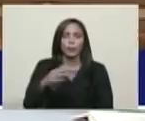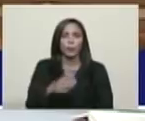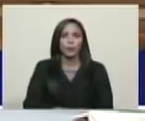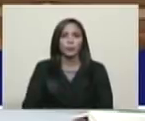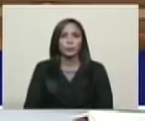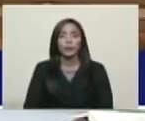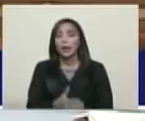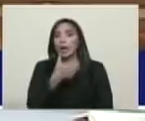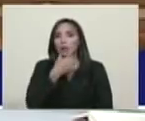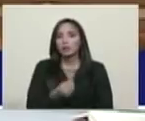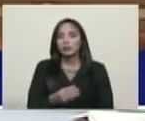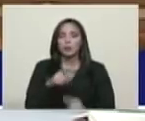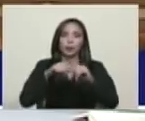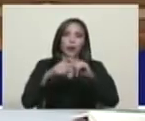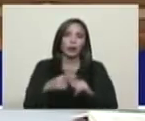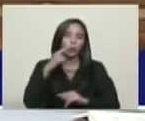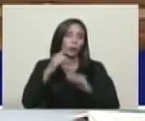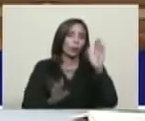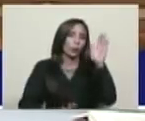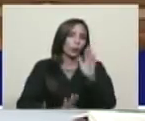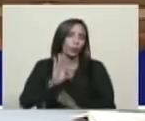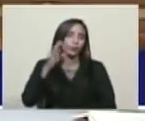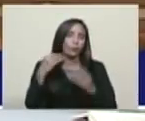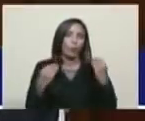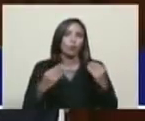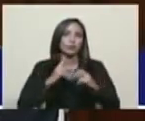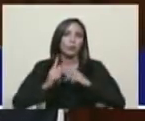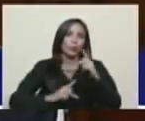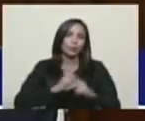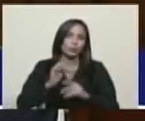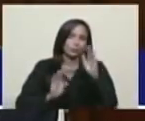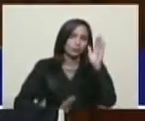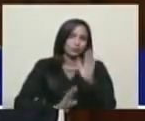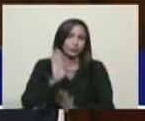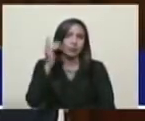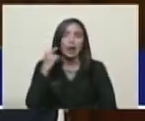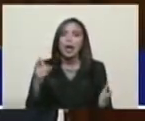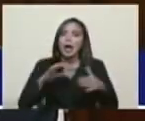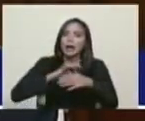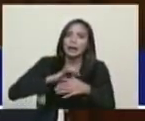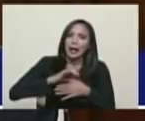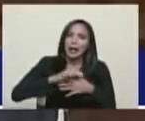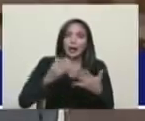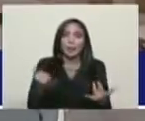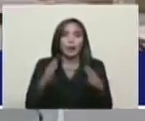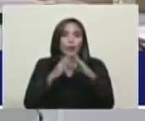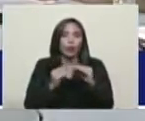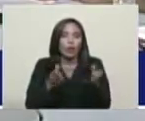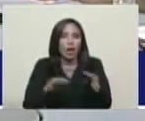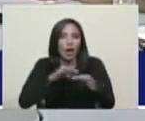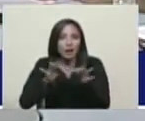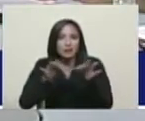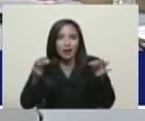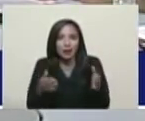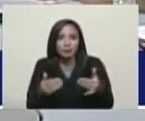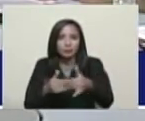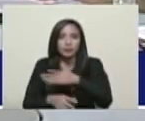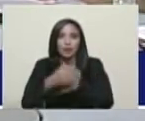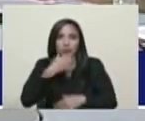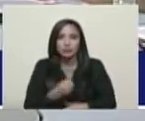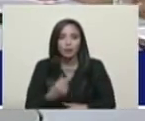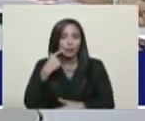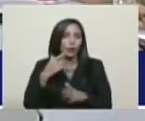en diciembre. No, nos ponemos a valer, ¿vale? Y la gente tenga su carnita para las hallacas de las navidades,